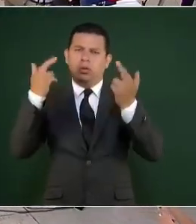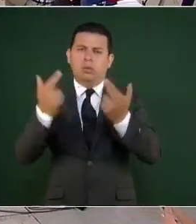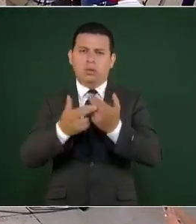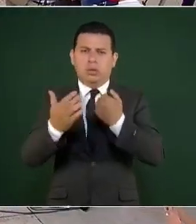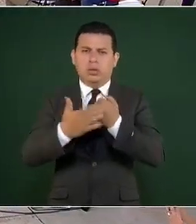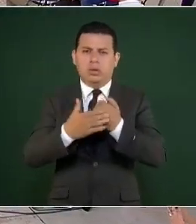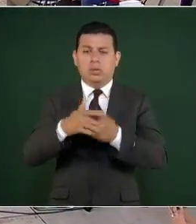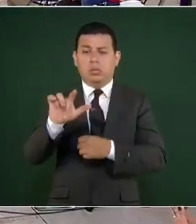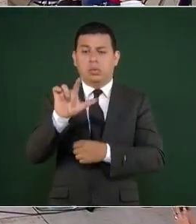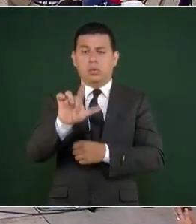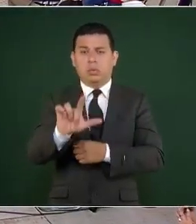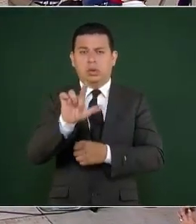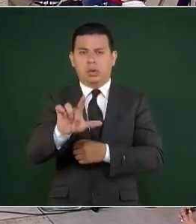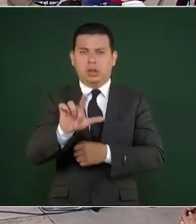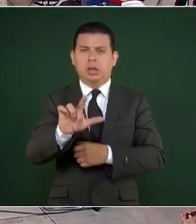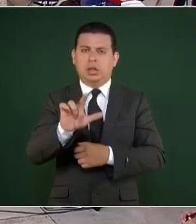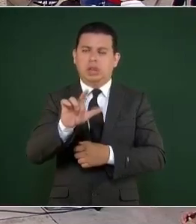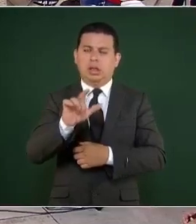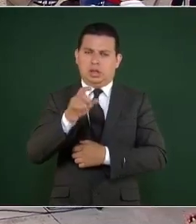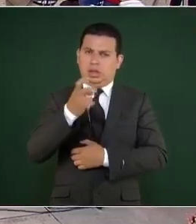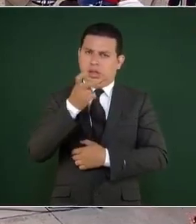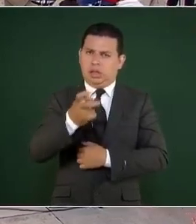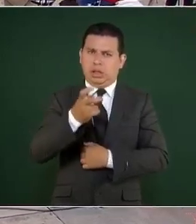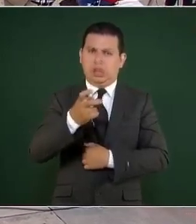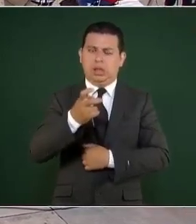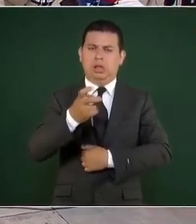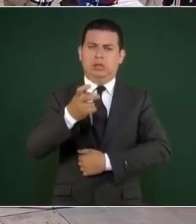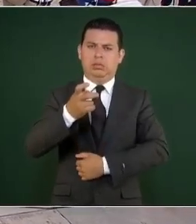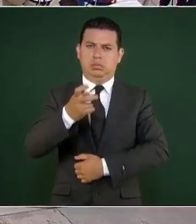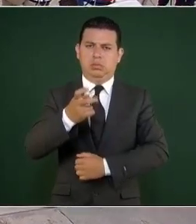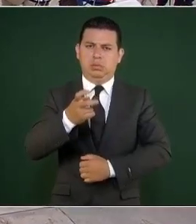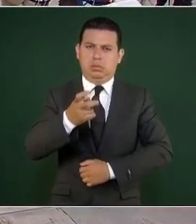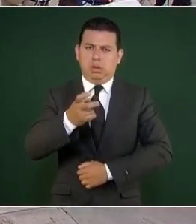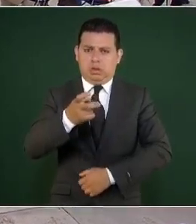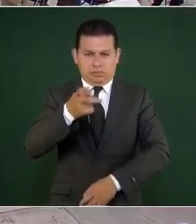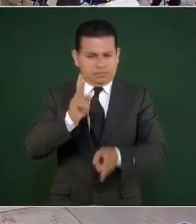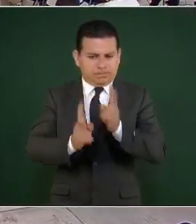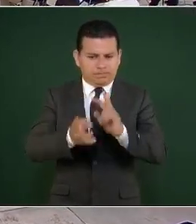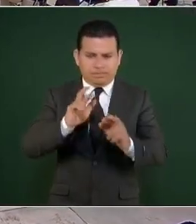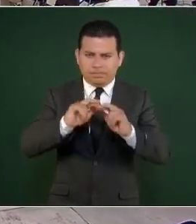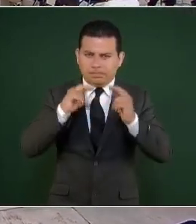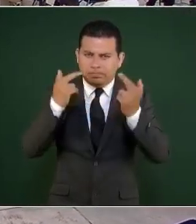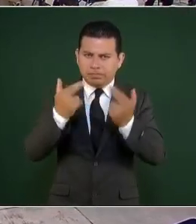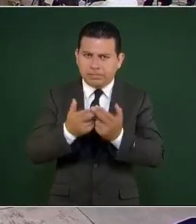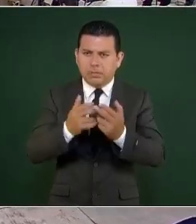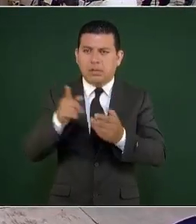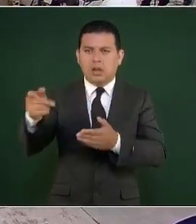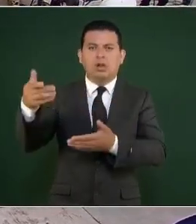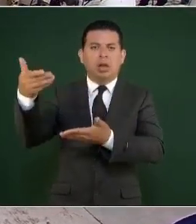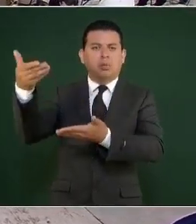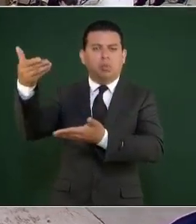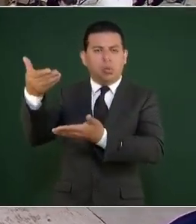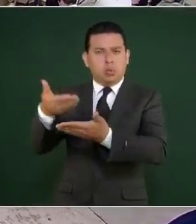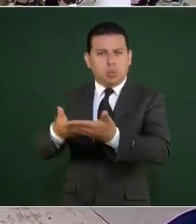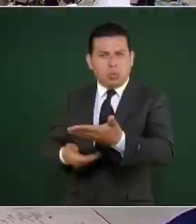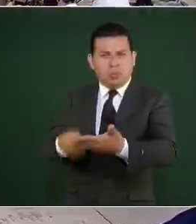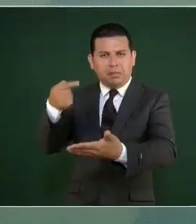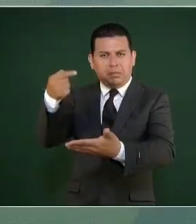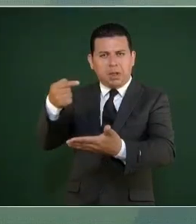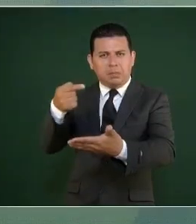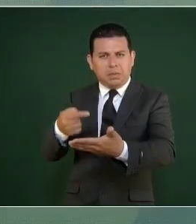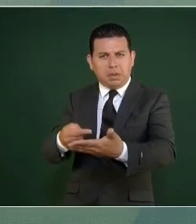el próximo lunes, ¿ese? Sí, y ya nos presentaron un pliego